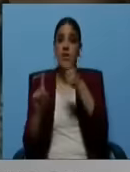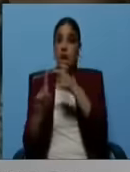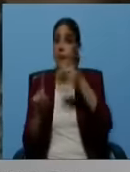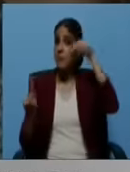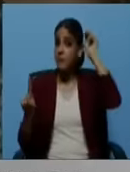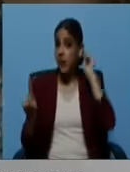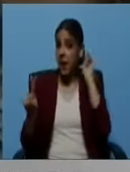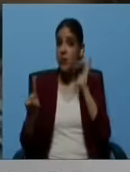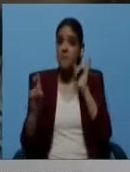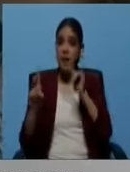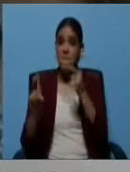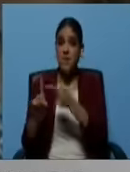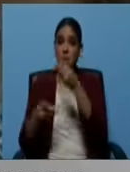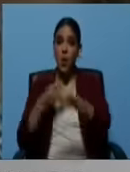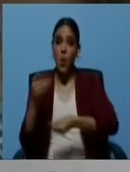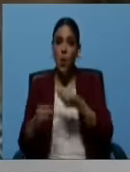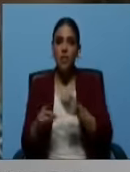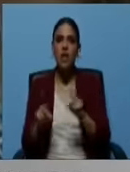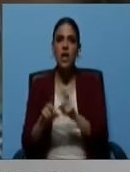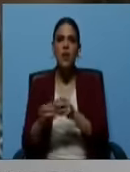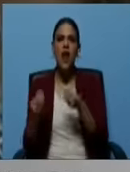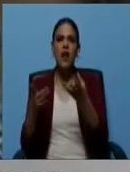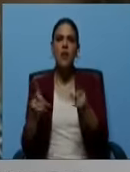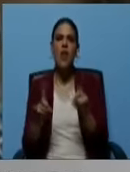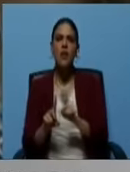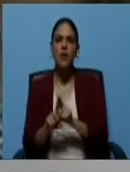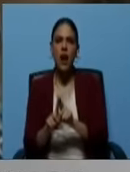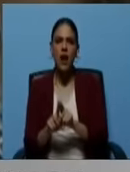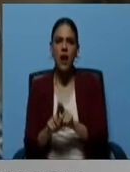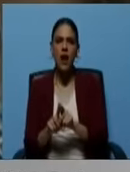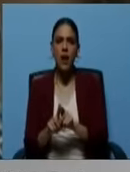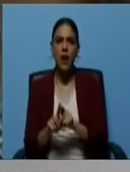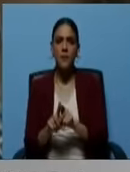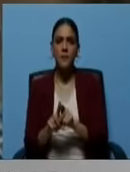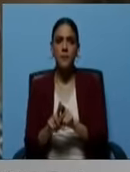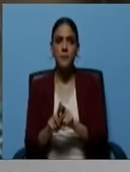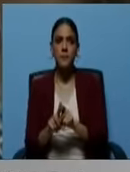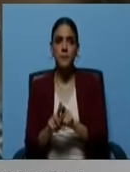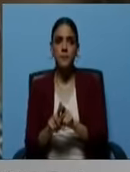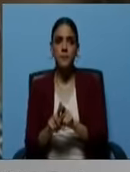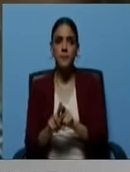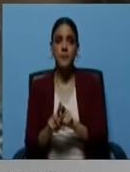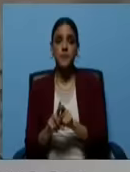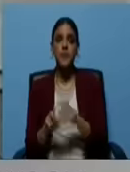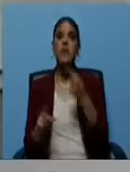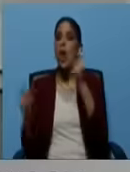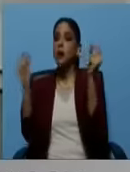villana amenazaba al protagonista estelar